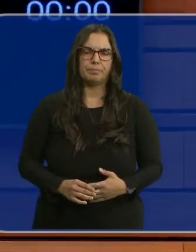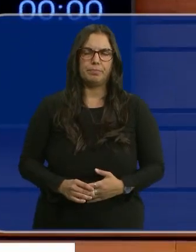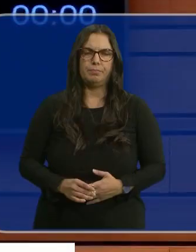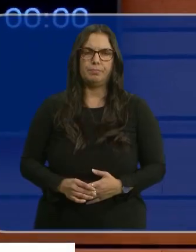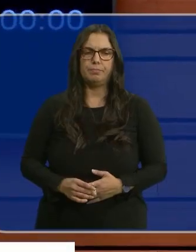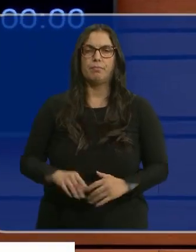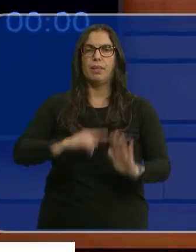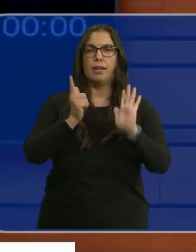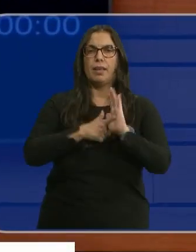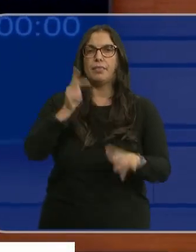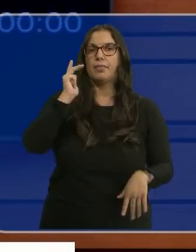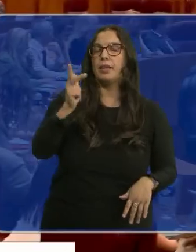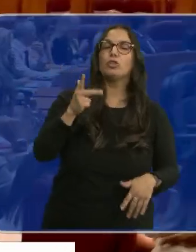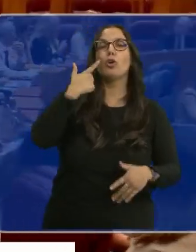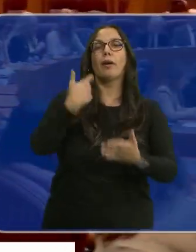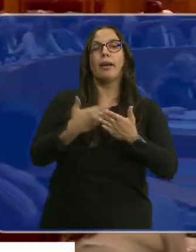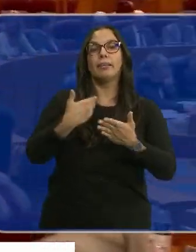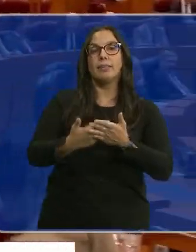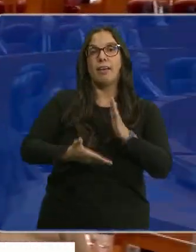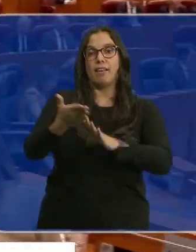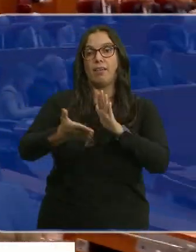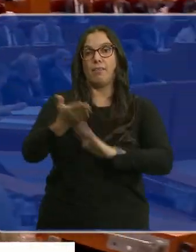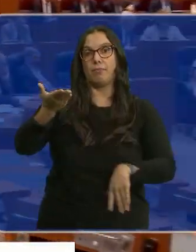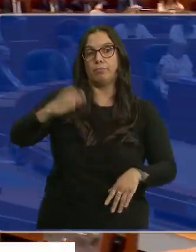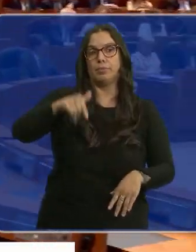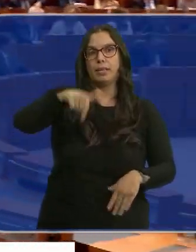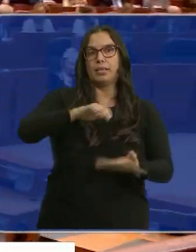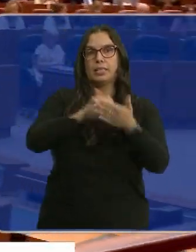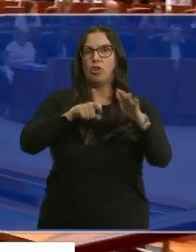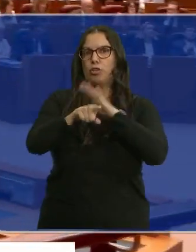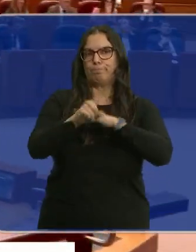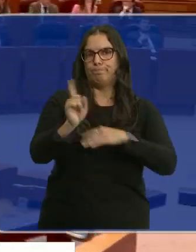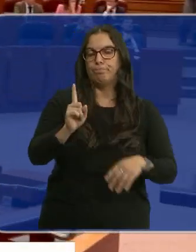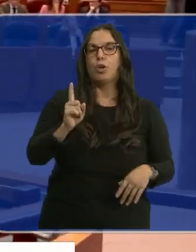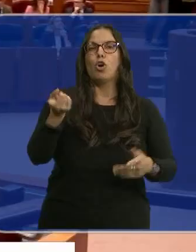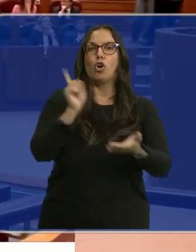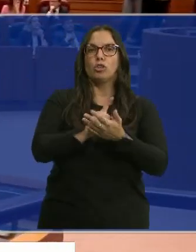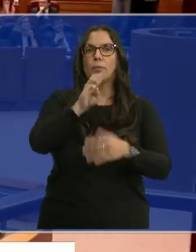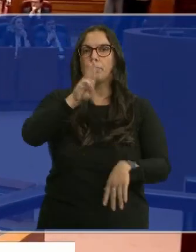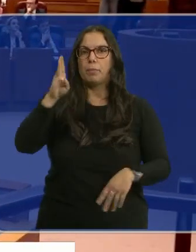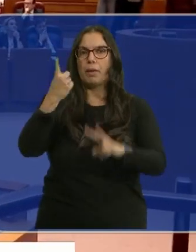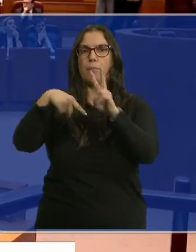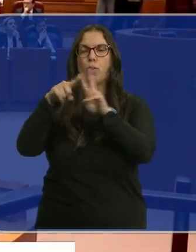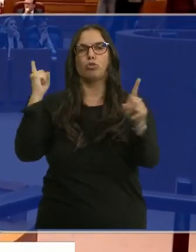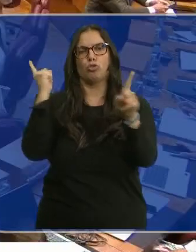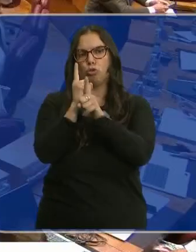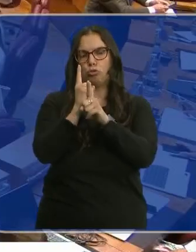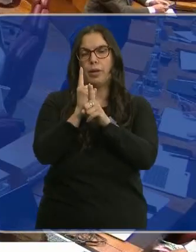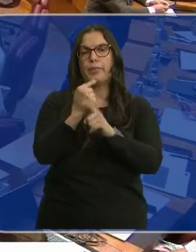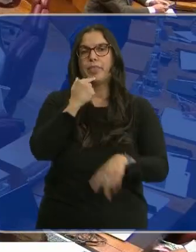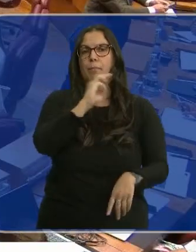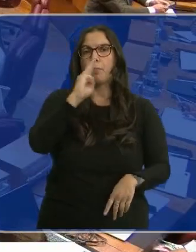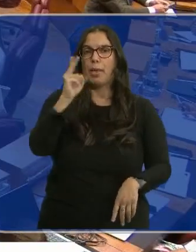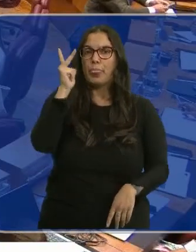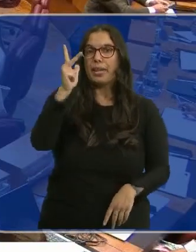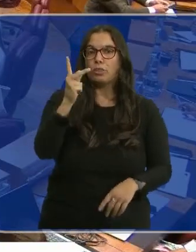La Ley de Derechos y Garantías al final de la vida no se va a tramitar en Castilla y León. Es la tercera vez que PP y Vox la rechazan. Los populares aseguran que